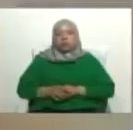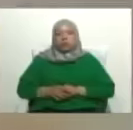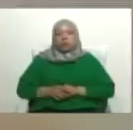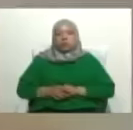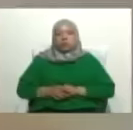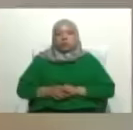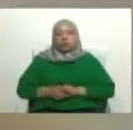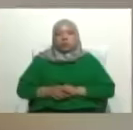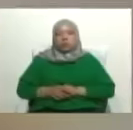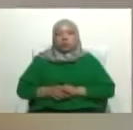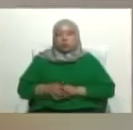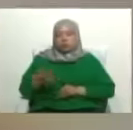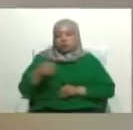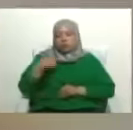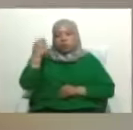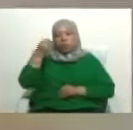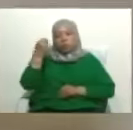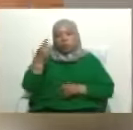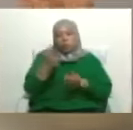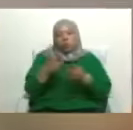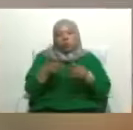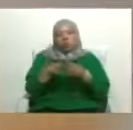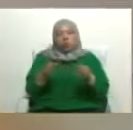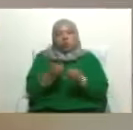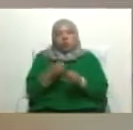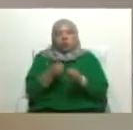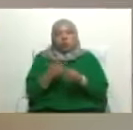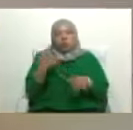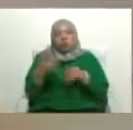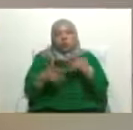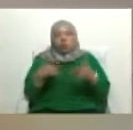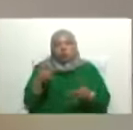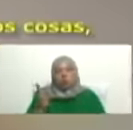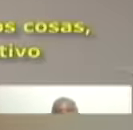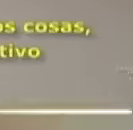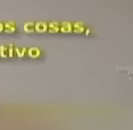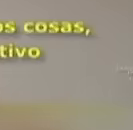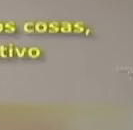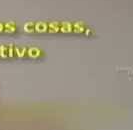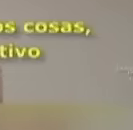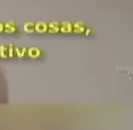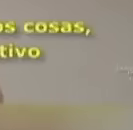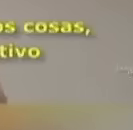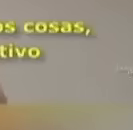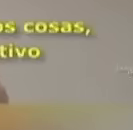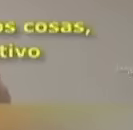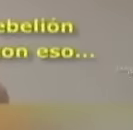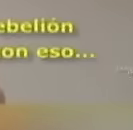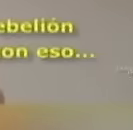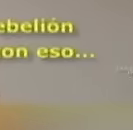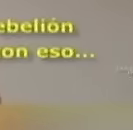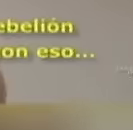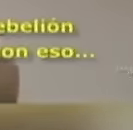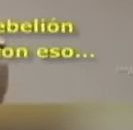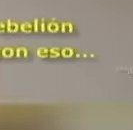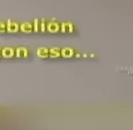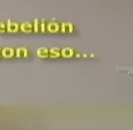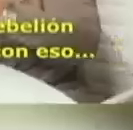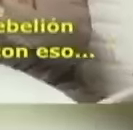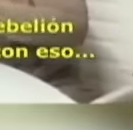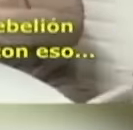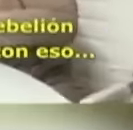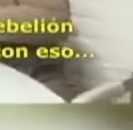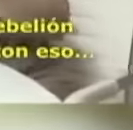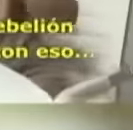Yo me quedo, ya como para cerrar, con dos cosas, con que si hay un plan y que el objetivo es la